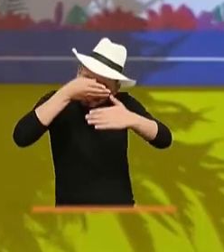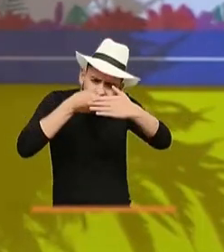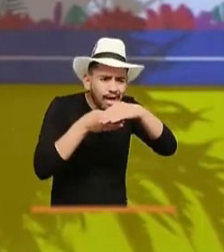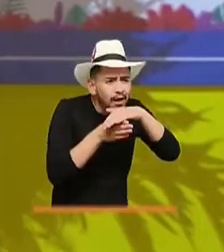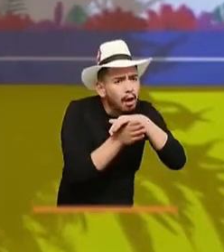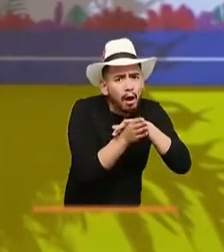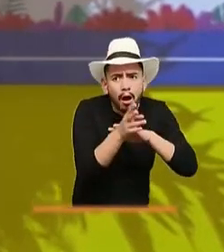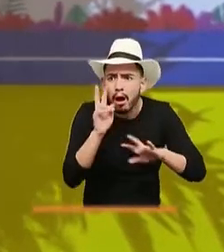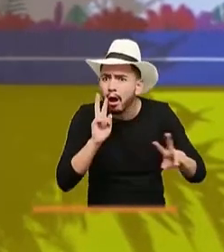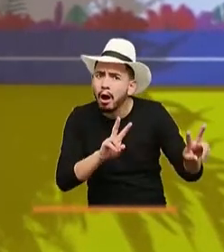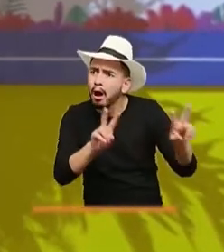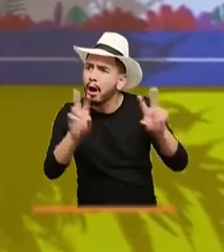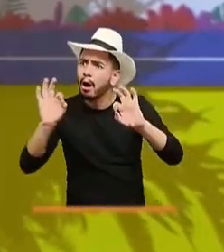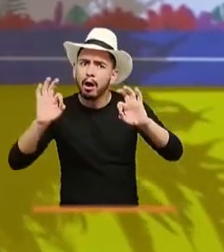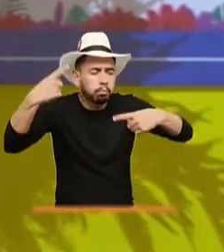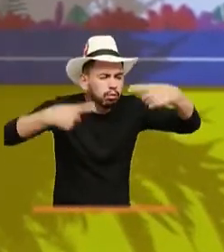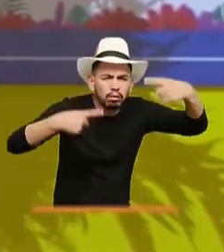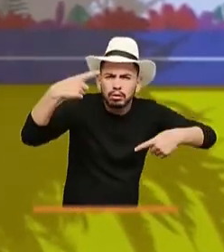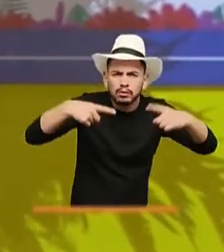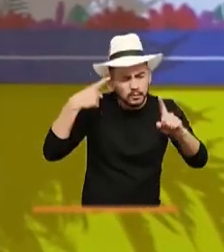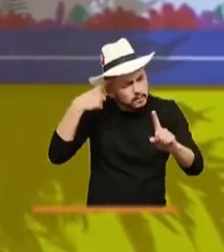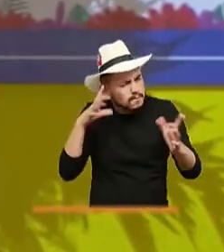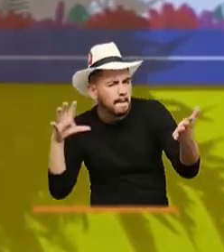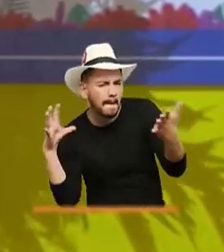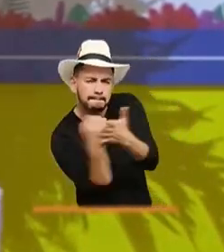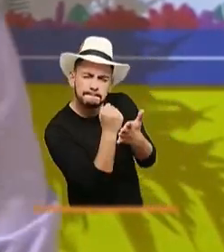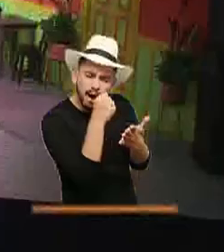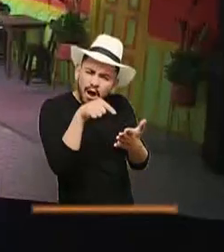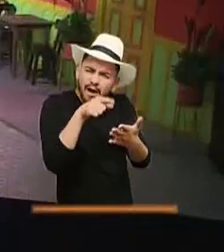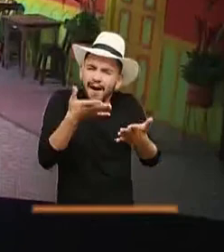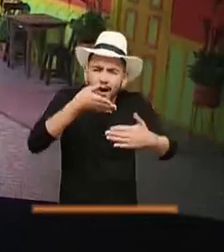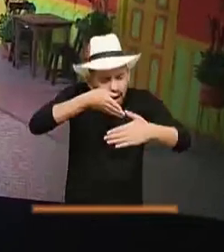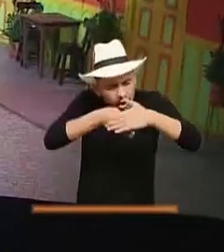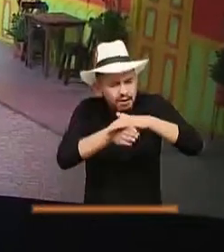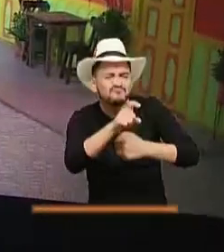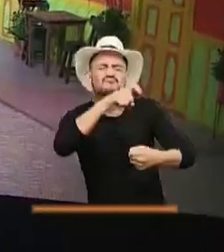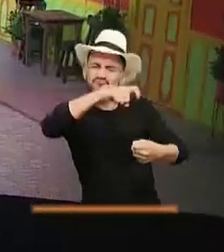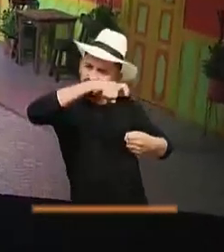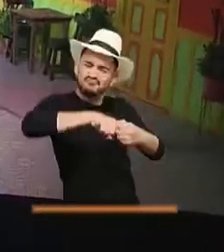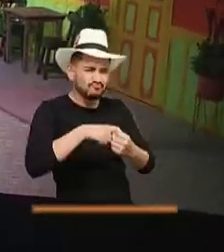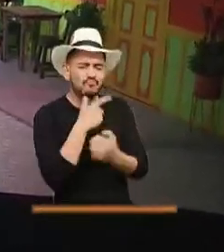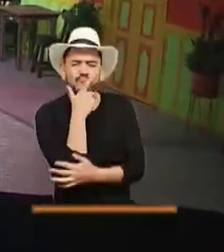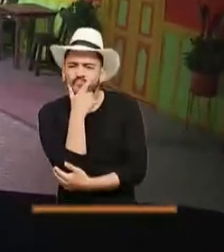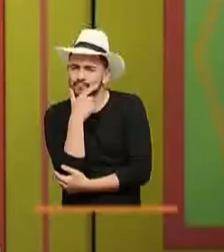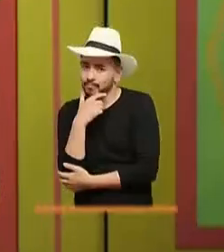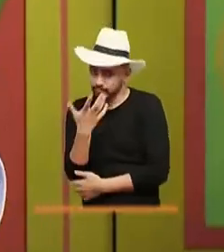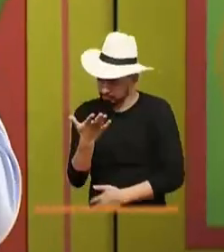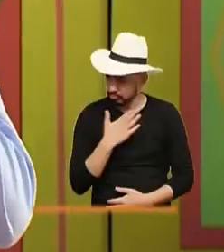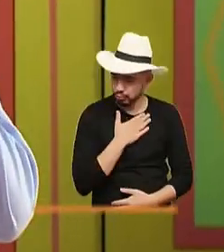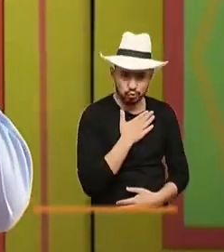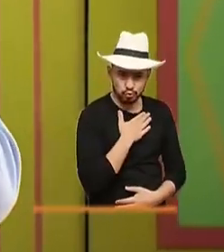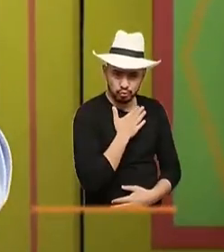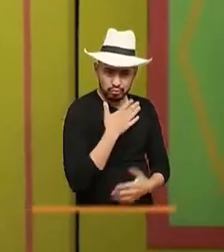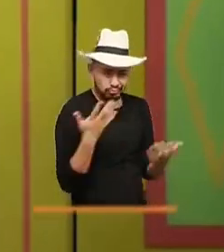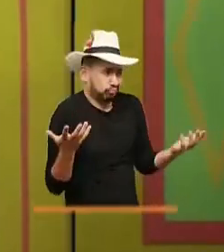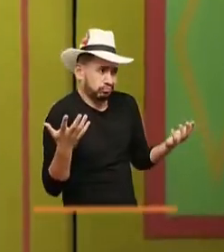final, donde yo ya estoy adentro. Y como a mí me tocó, entonces